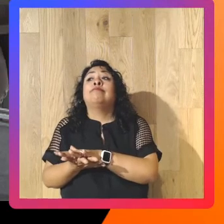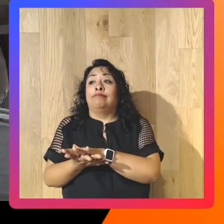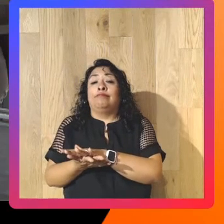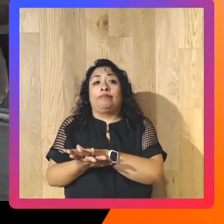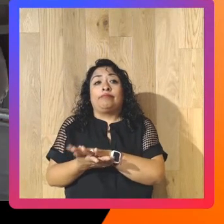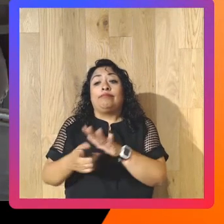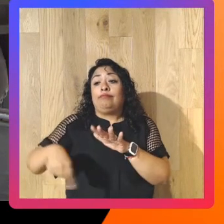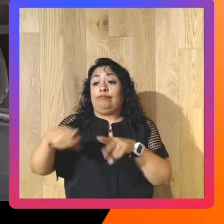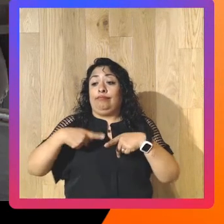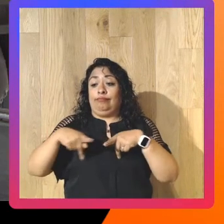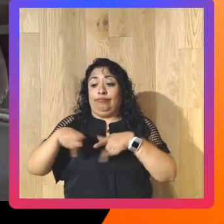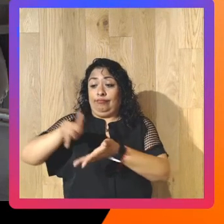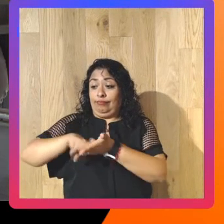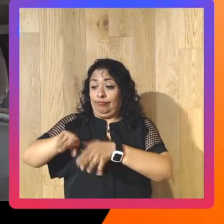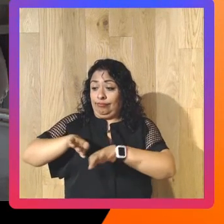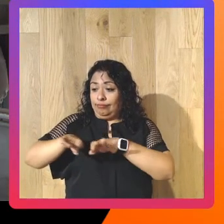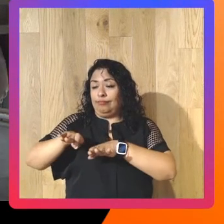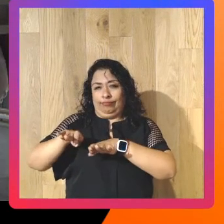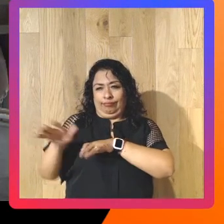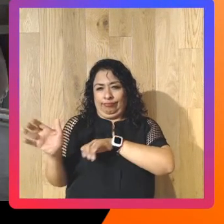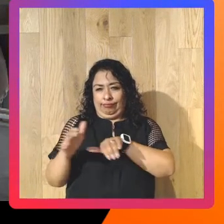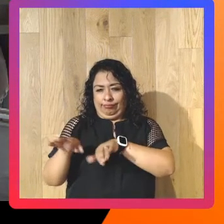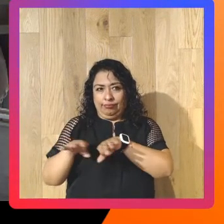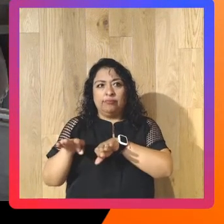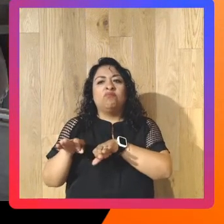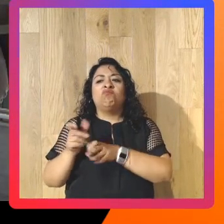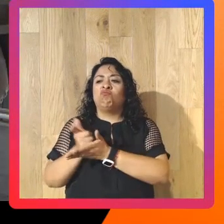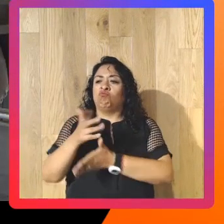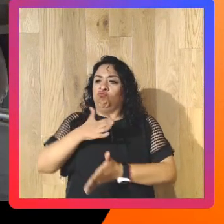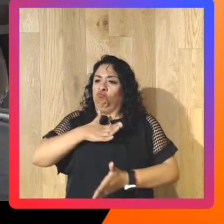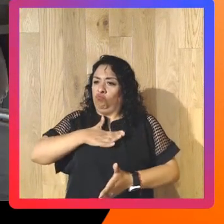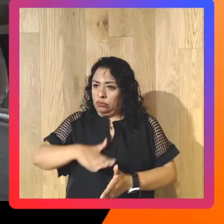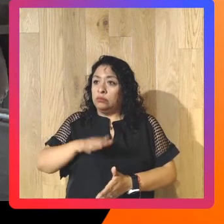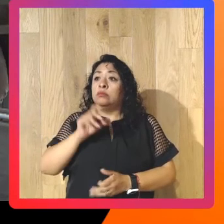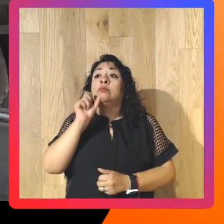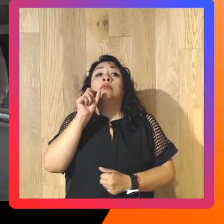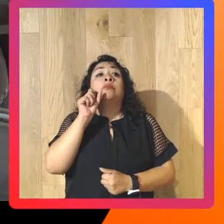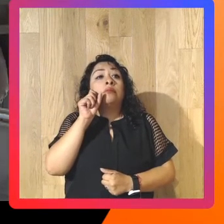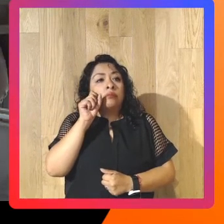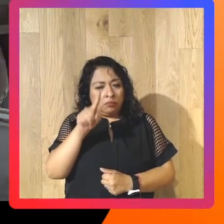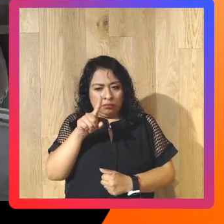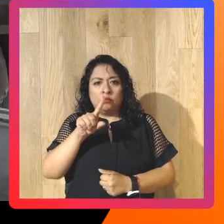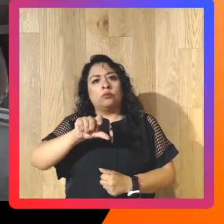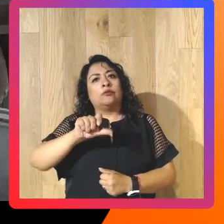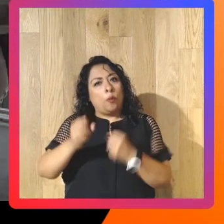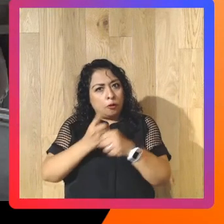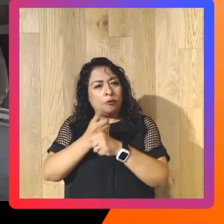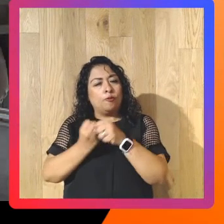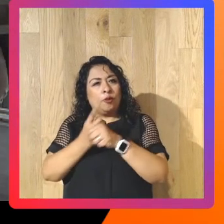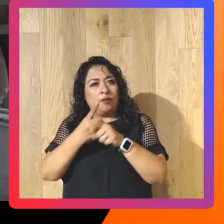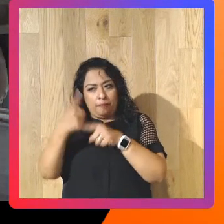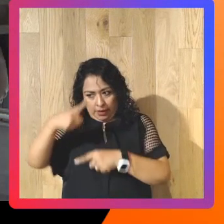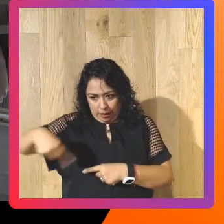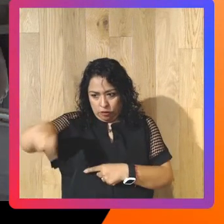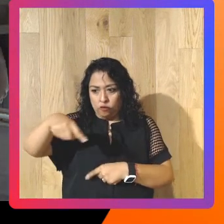nuestros colaboradores, a nuestros empleados, un salario digno, pero además más oportunidades para ellos